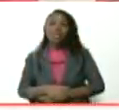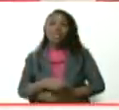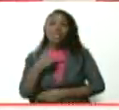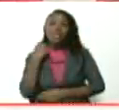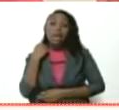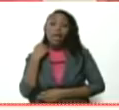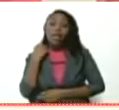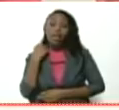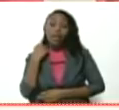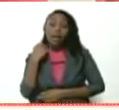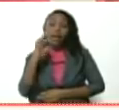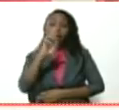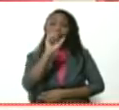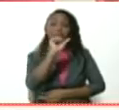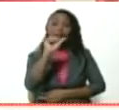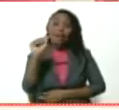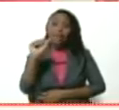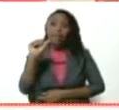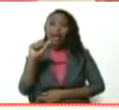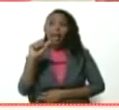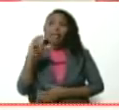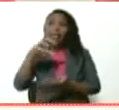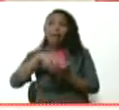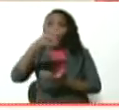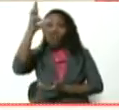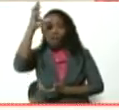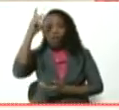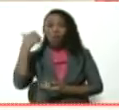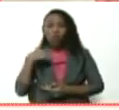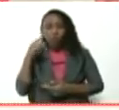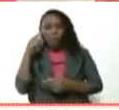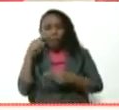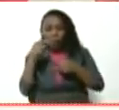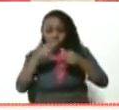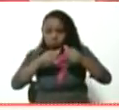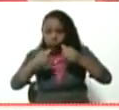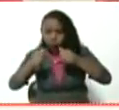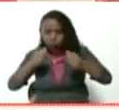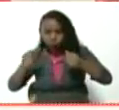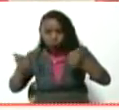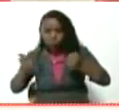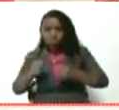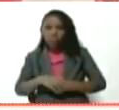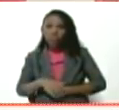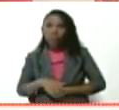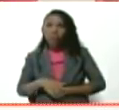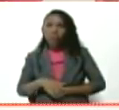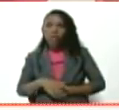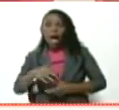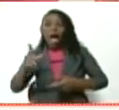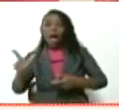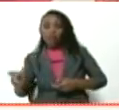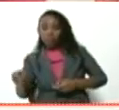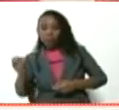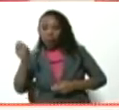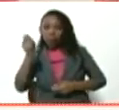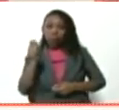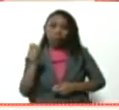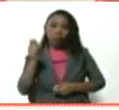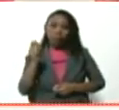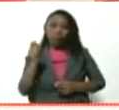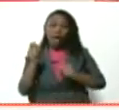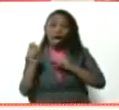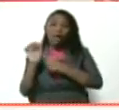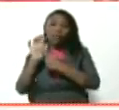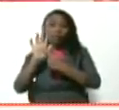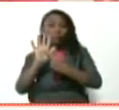estado Falcón, vamos a ver si lo tengo por aquí. Aquí está. También los datos de la UH, comunidad. Aquí tú